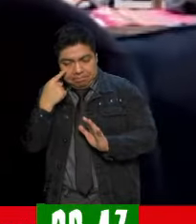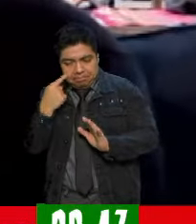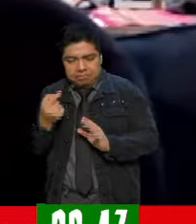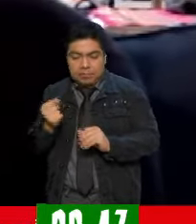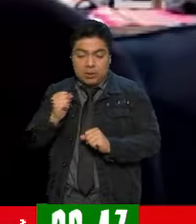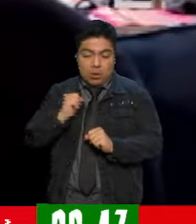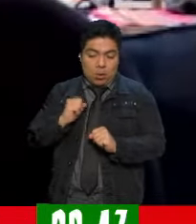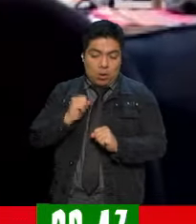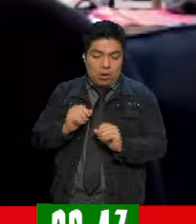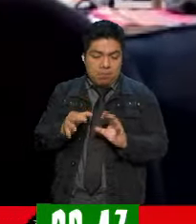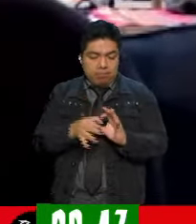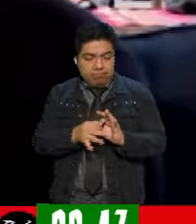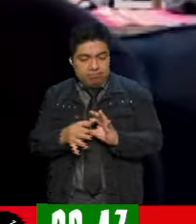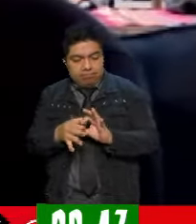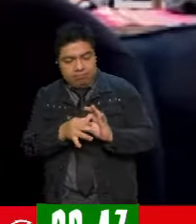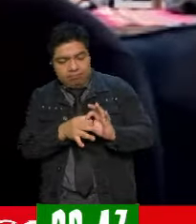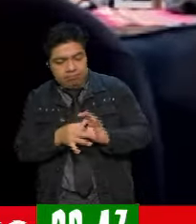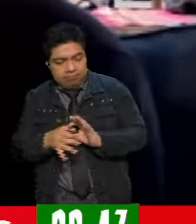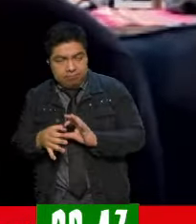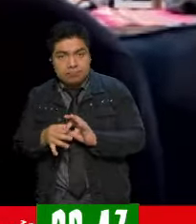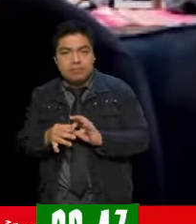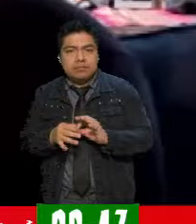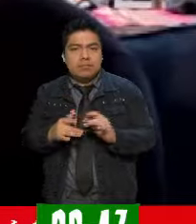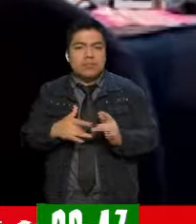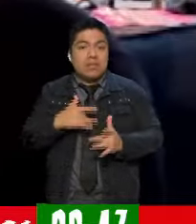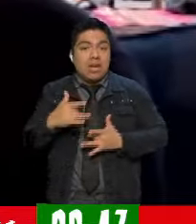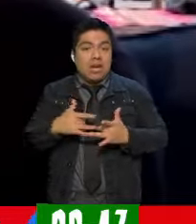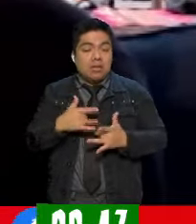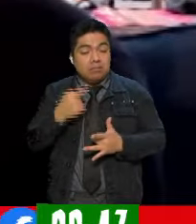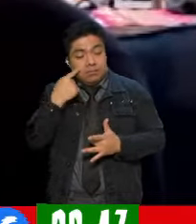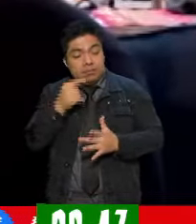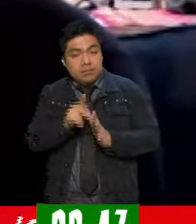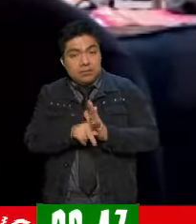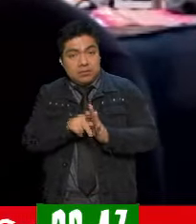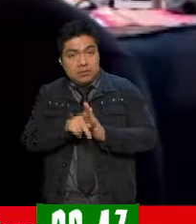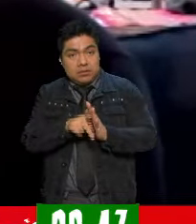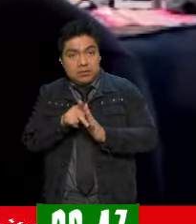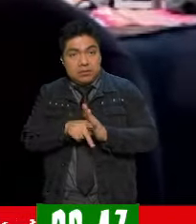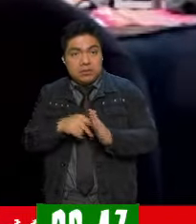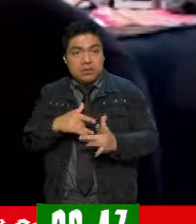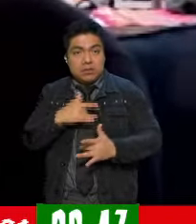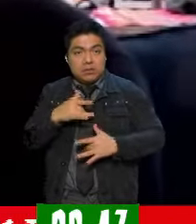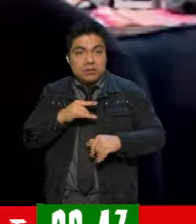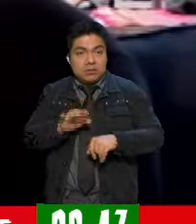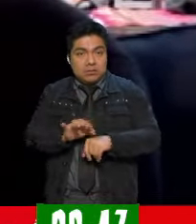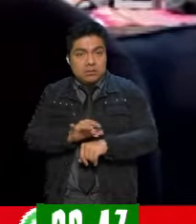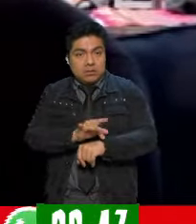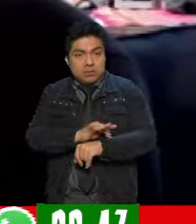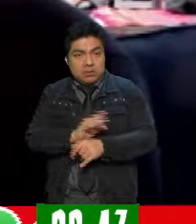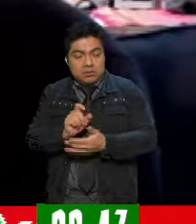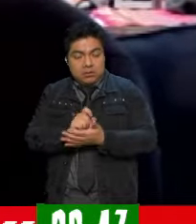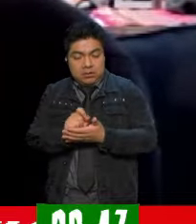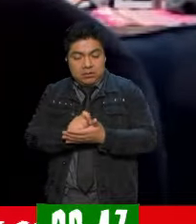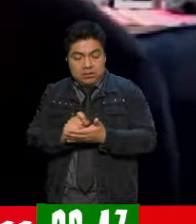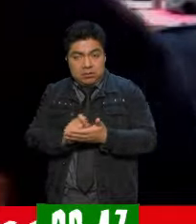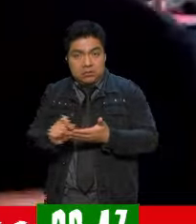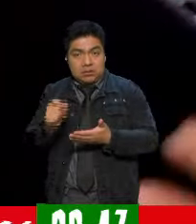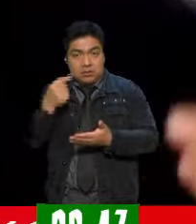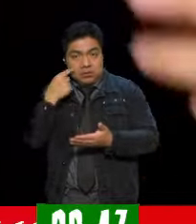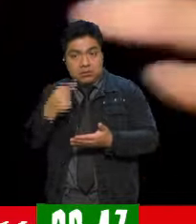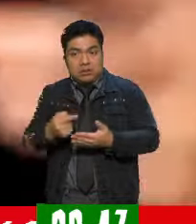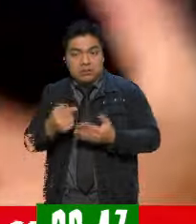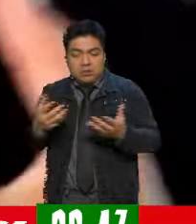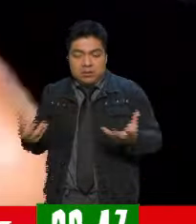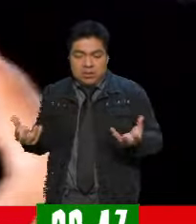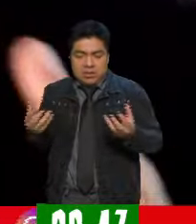hilos... A mí lo que me motivó esta película es a escribir a esta maldad propagándose y